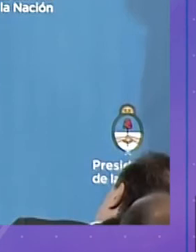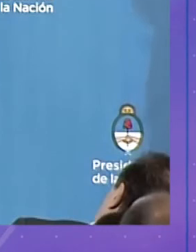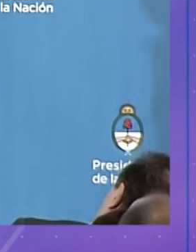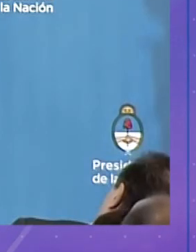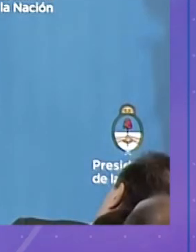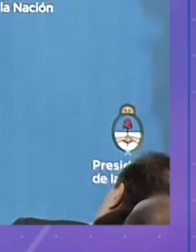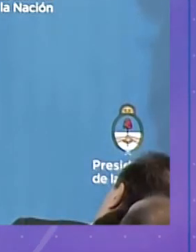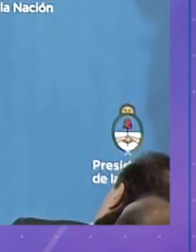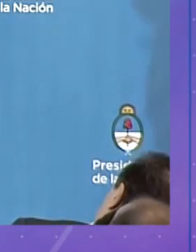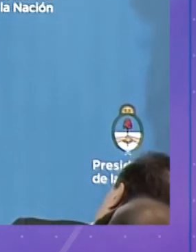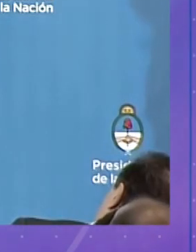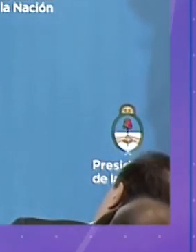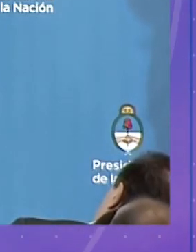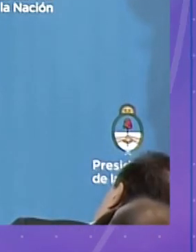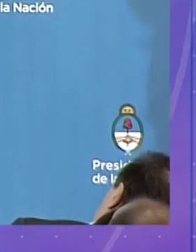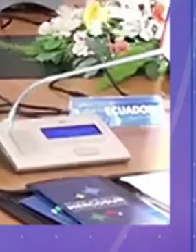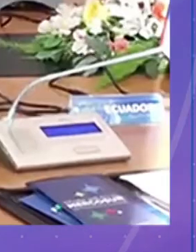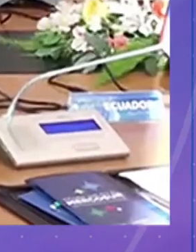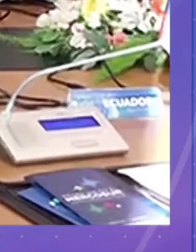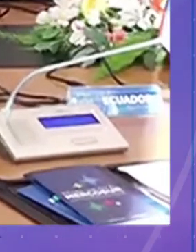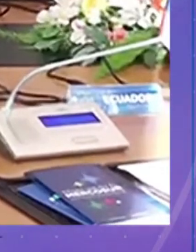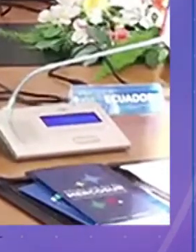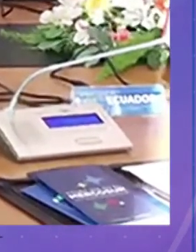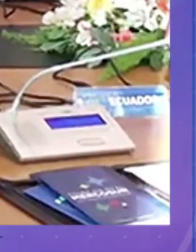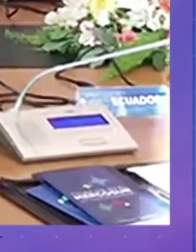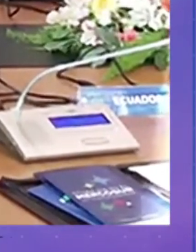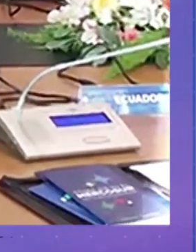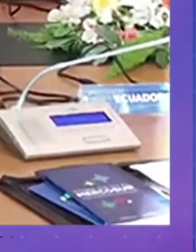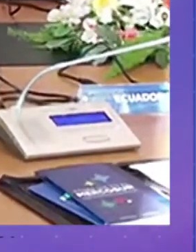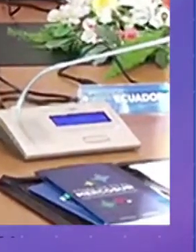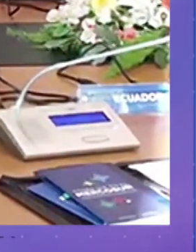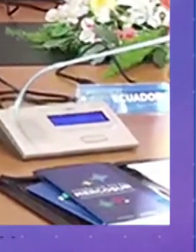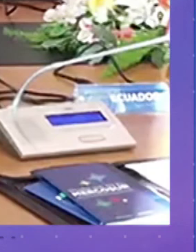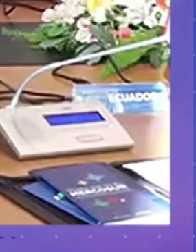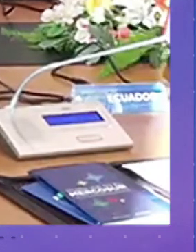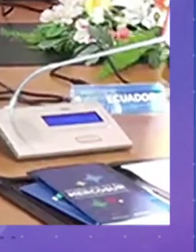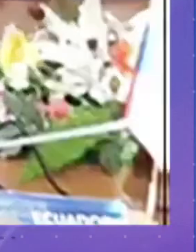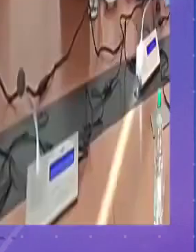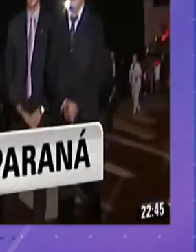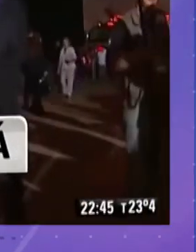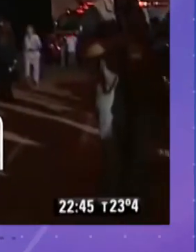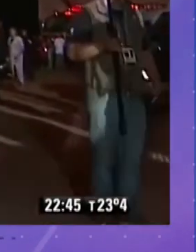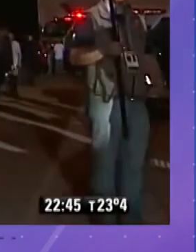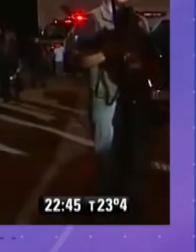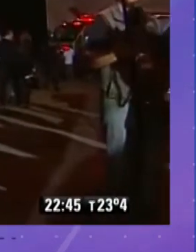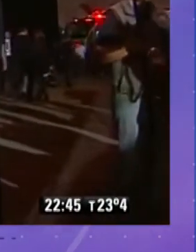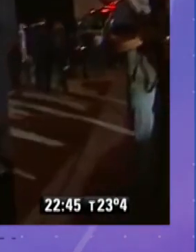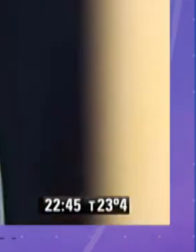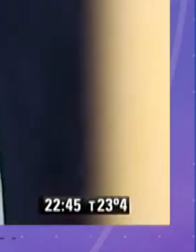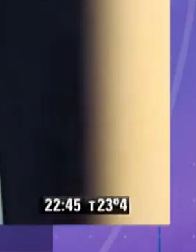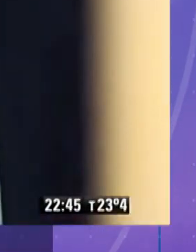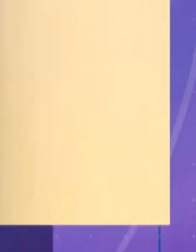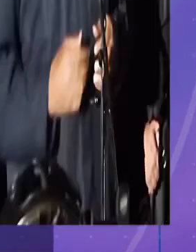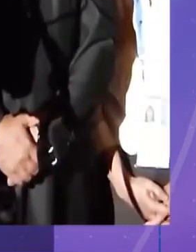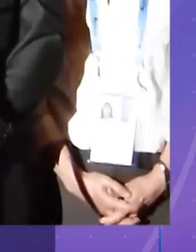de presidentes, le sigue en importancia la de ministros de Economía, no podían faltar. Ahora sí, repasamos las últimas cumbres